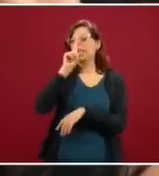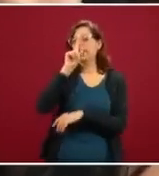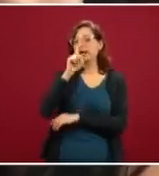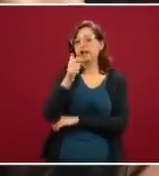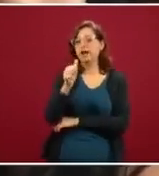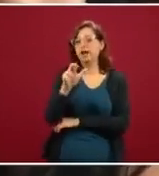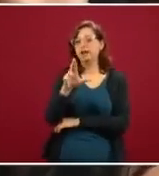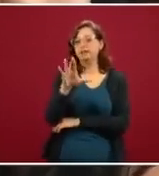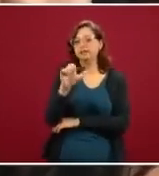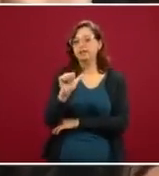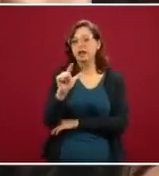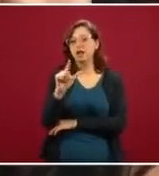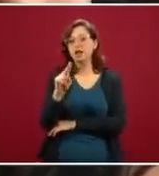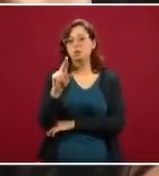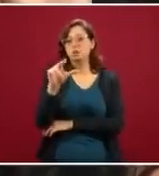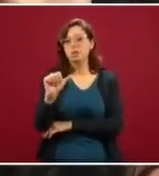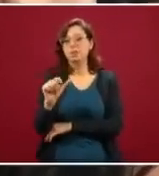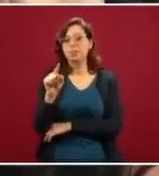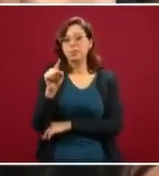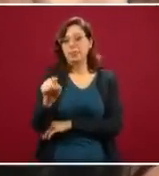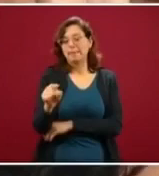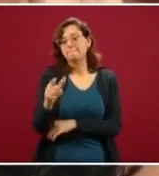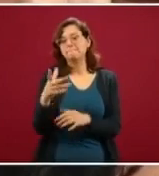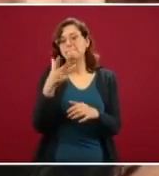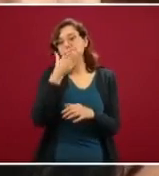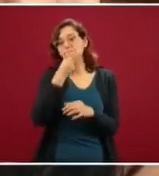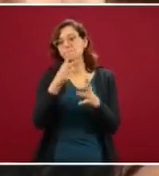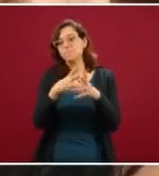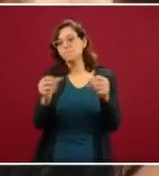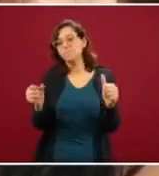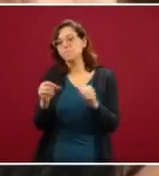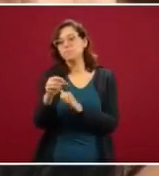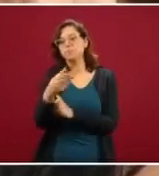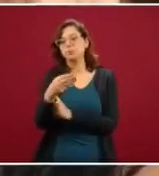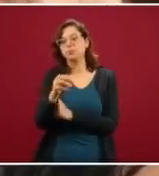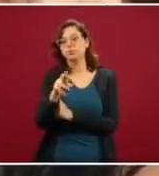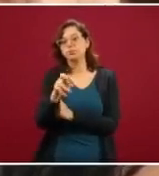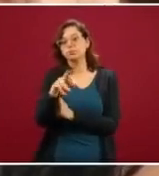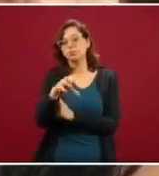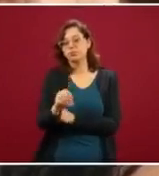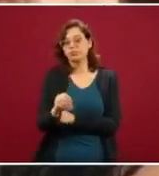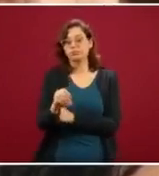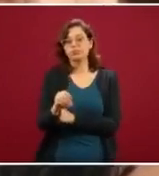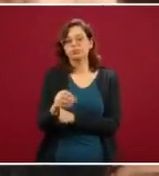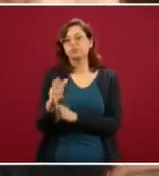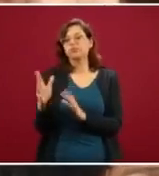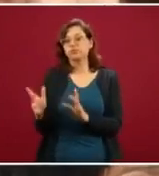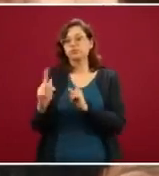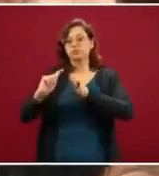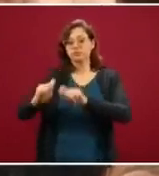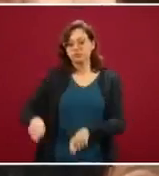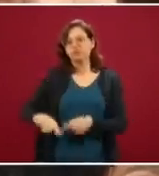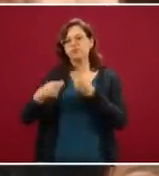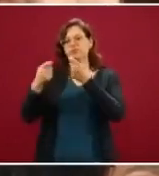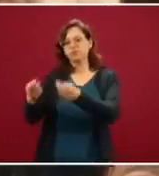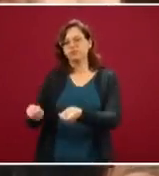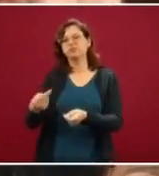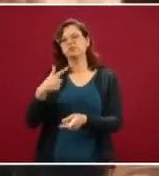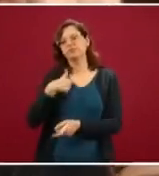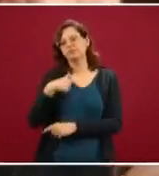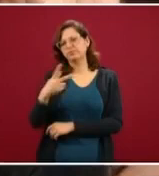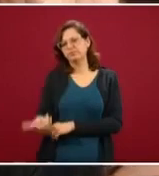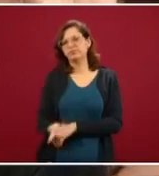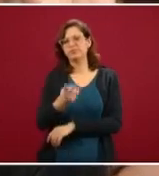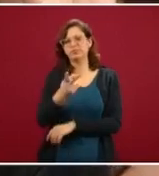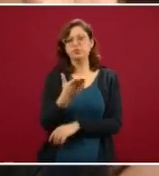al desaparecido Moreno Valle, se quedó con Gali y fue ratificado. Mi pregunta